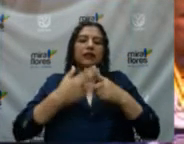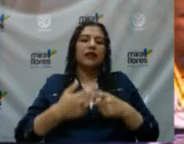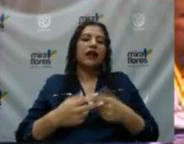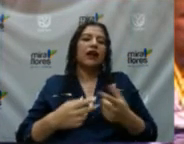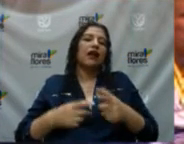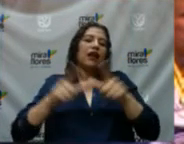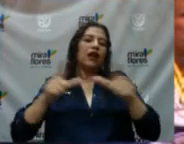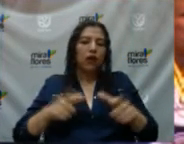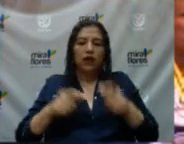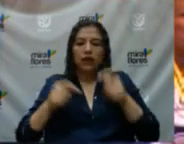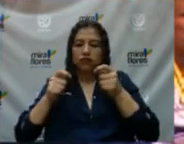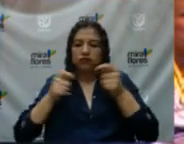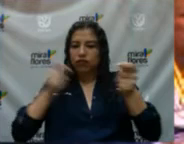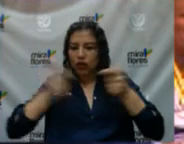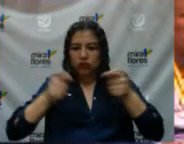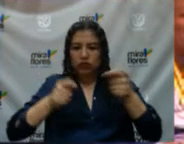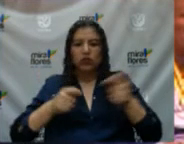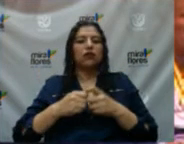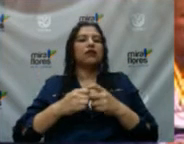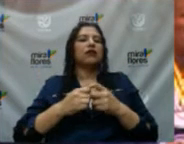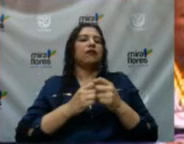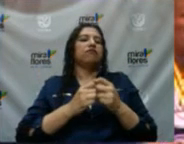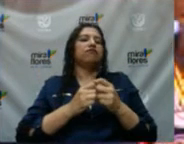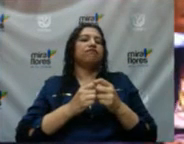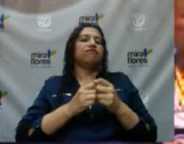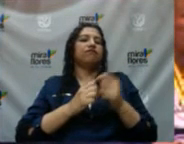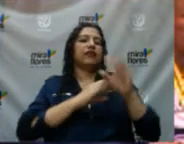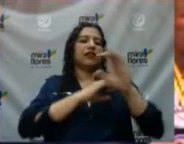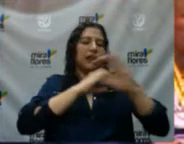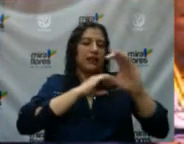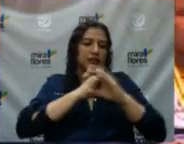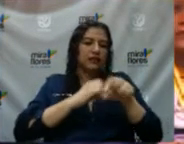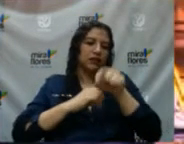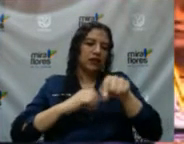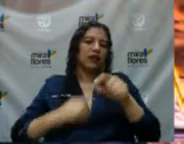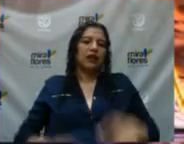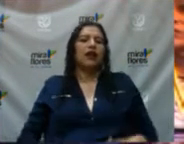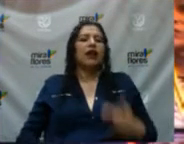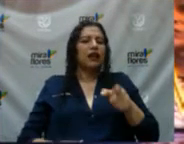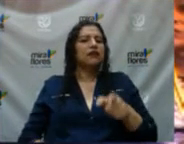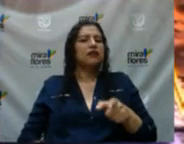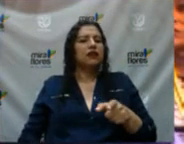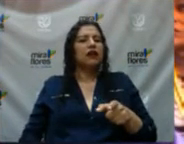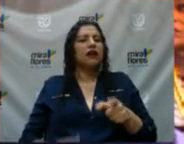central de monitoreo de tránsito del país, iniciativa que busca hacer más